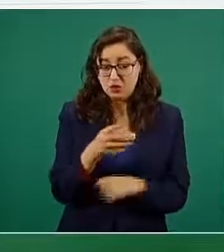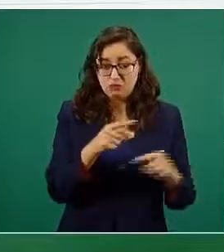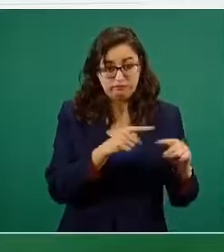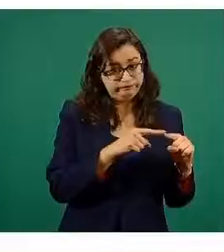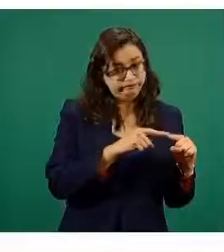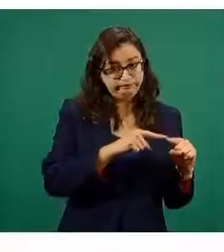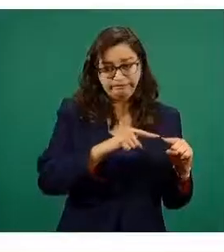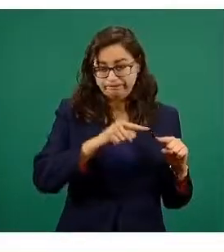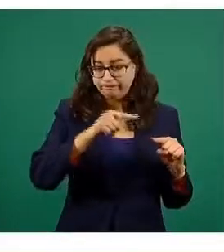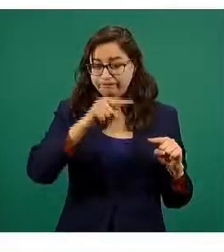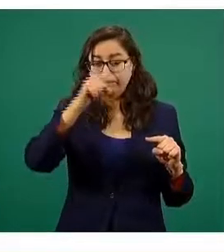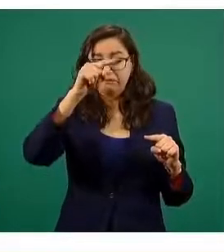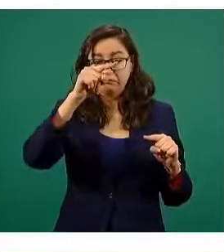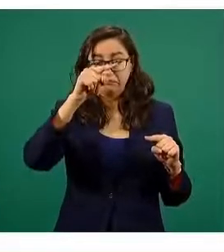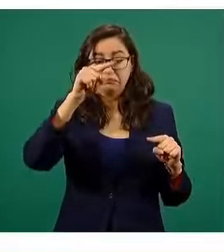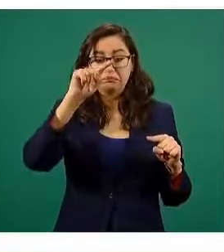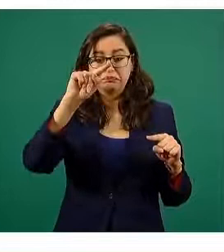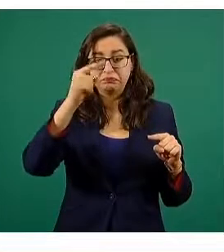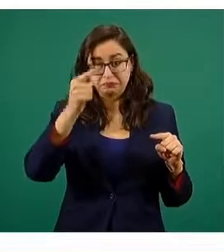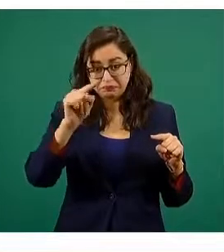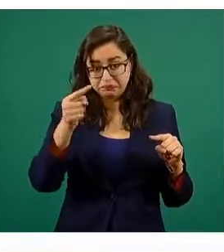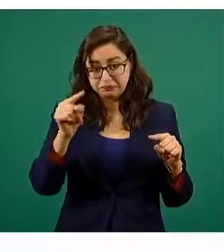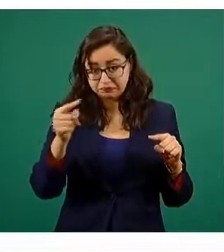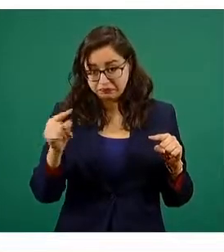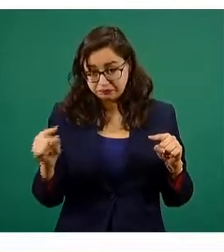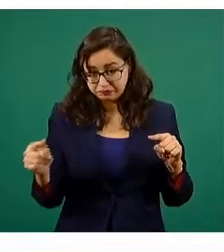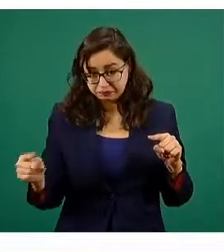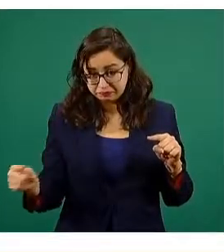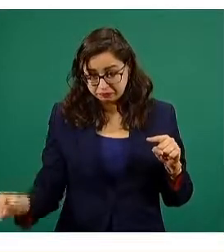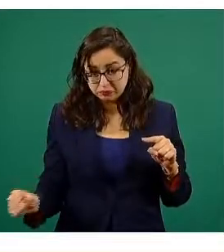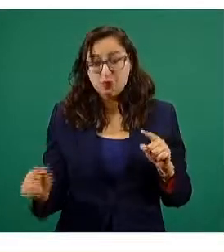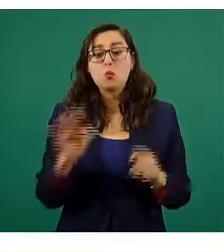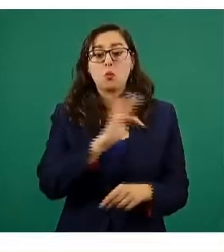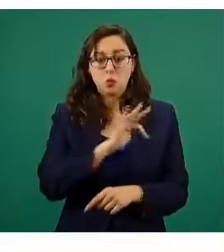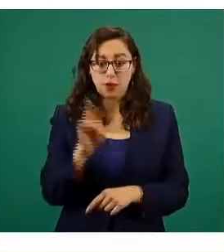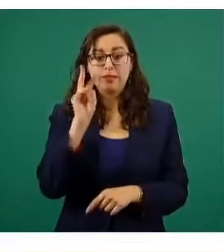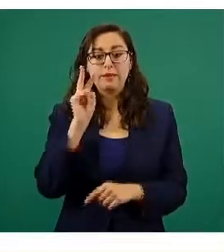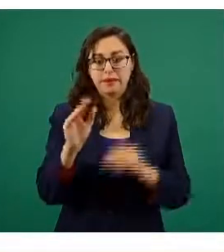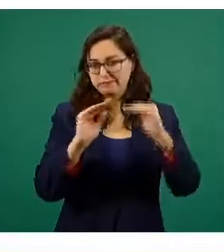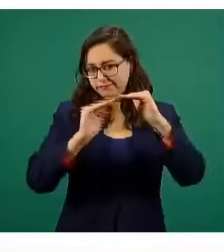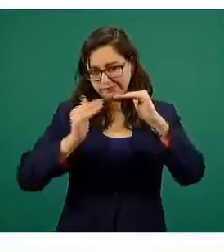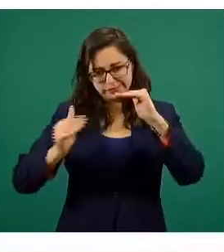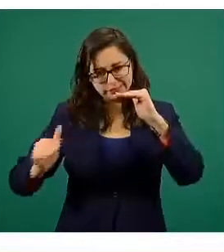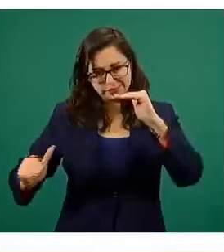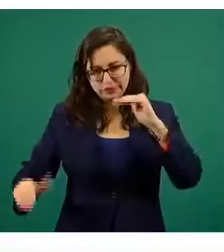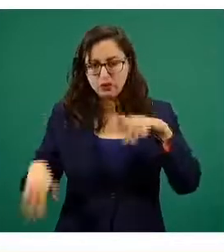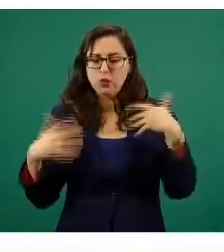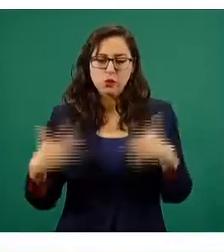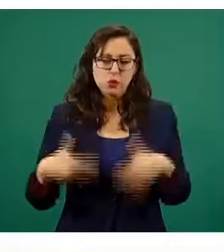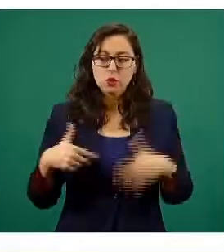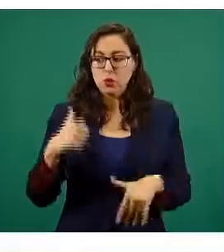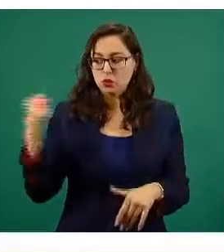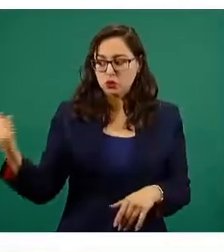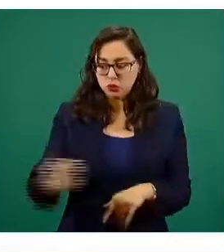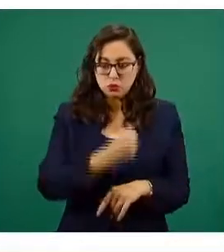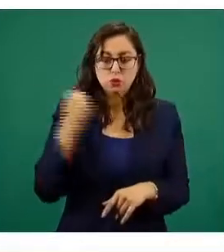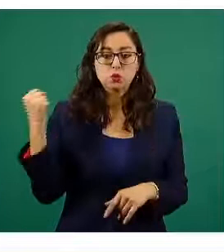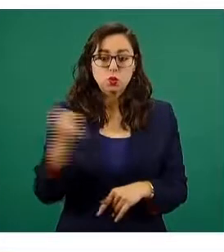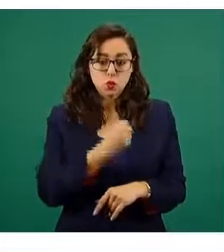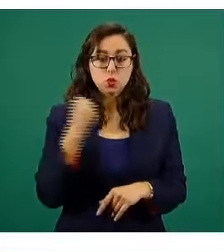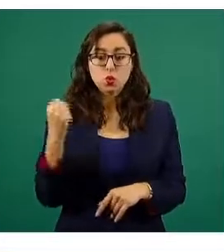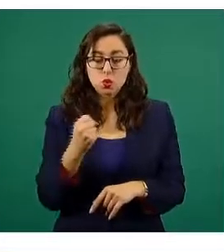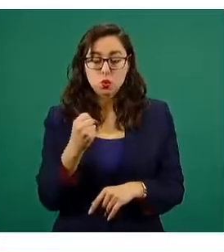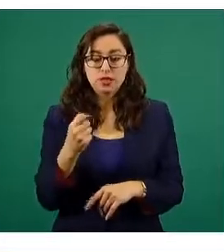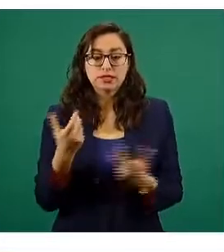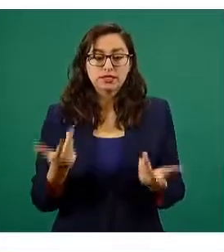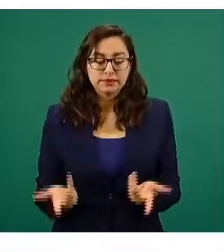ha ido descendiendo, progresivamente desciende, lo cual es muy afortunado. Esto tiene varias explicaciones, dos